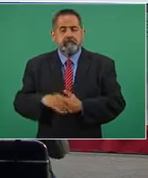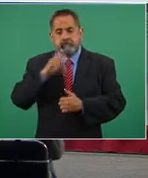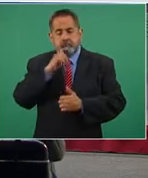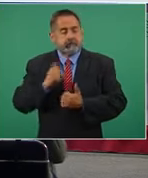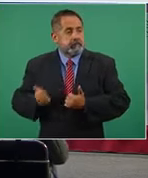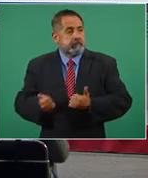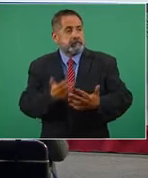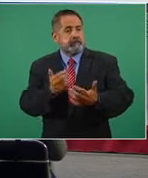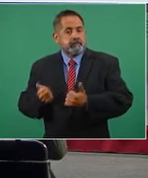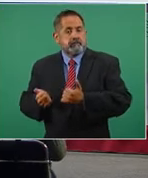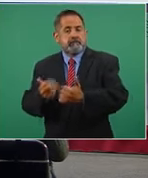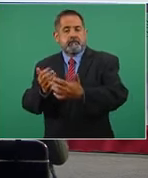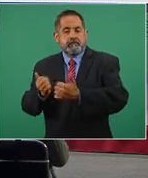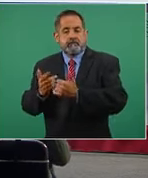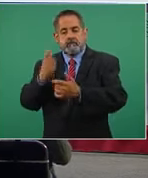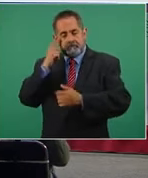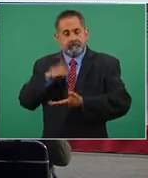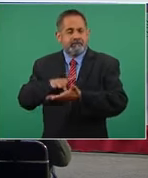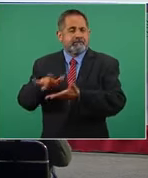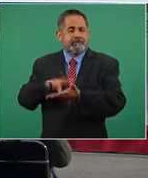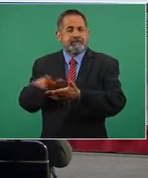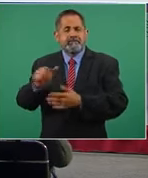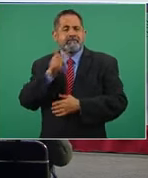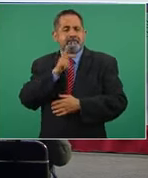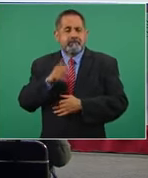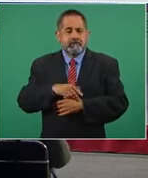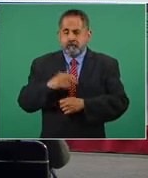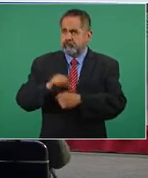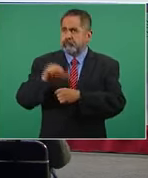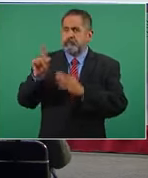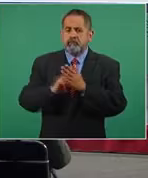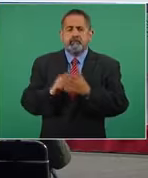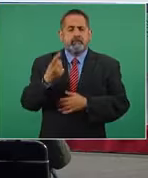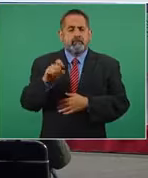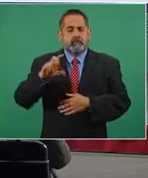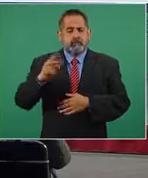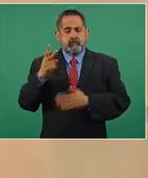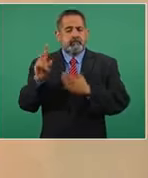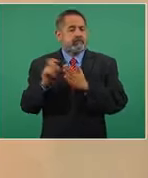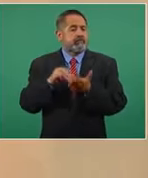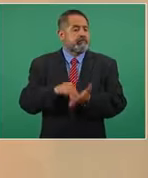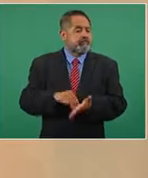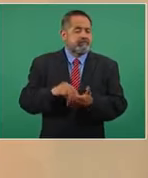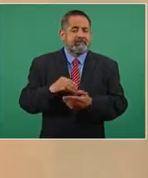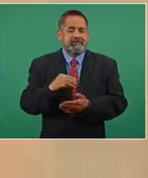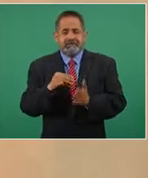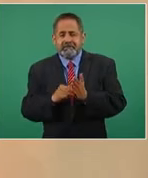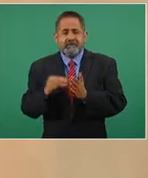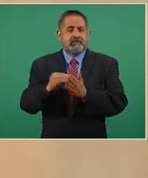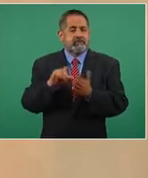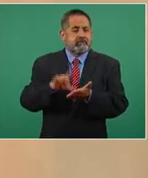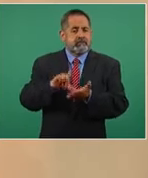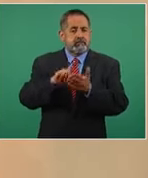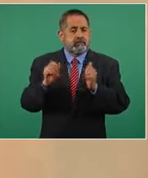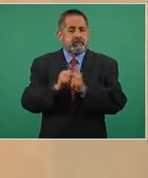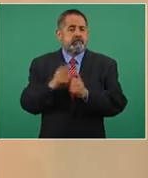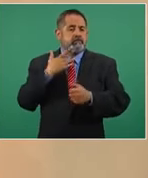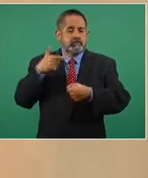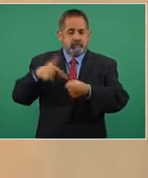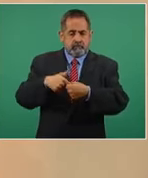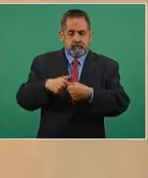combustible terrestre en apoyo a Pemex. Se transportaron este mes 132 millones de litros de combustible con